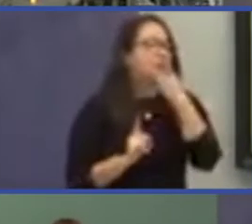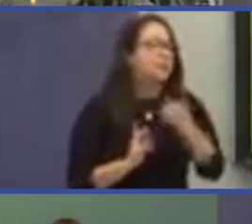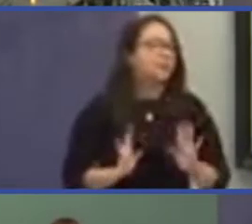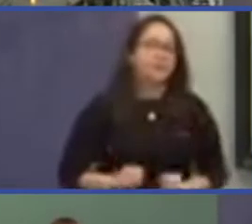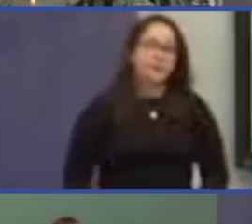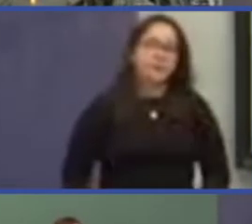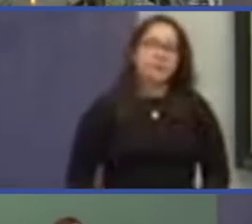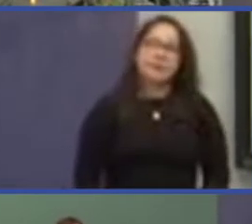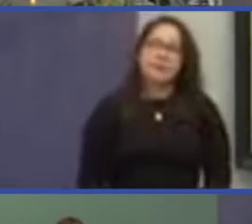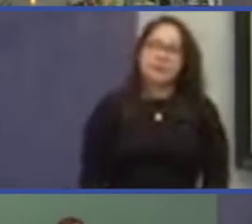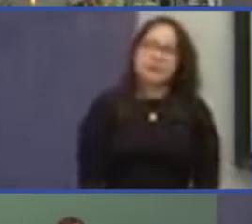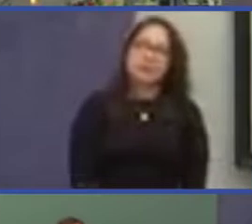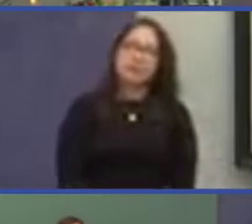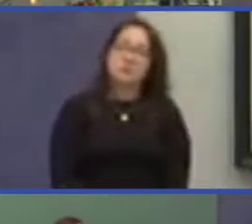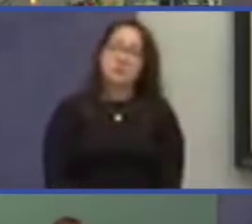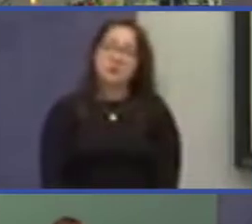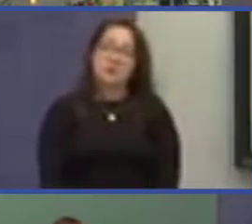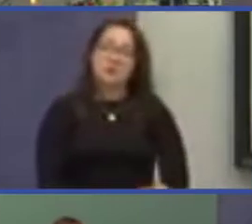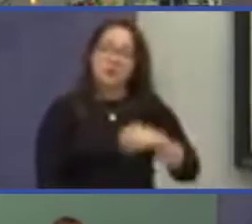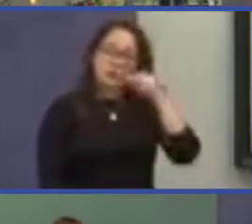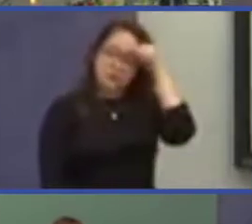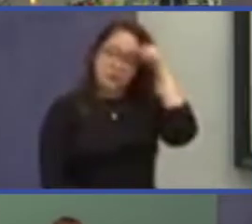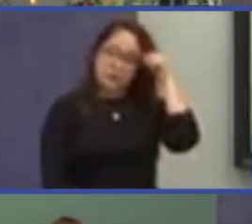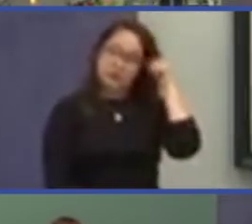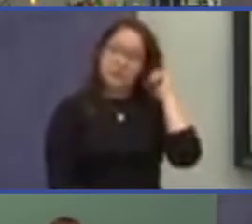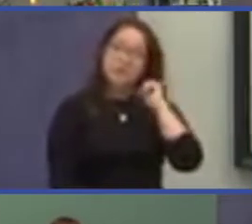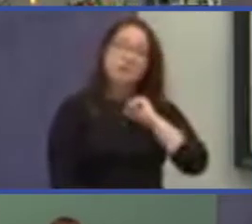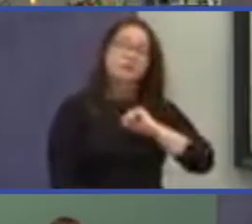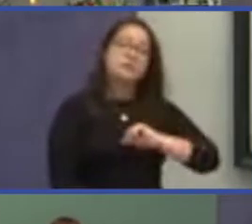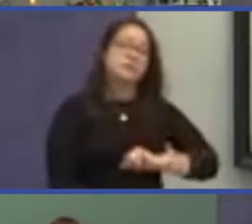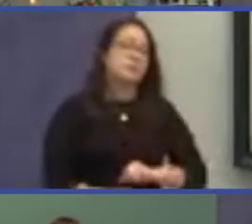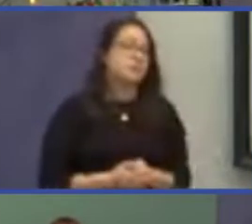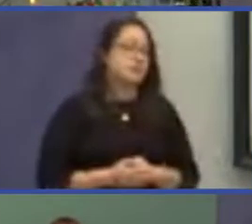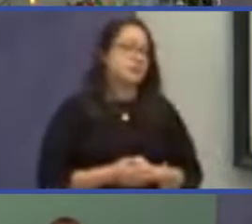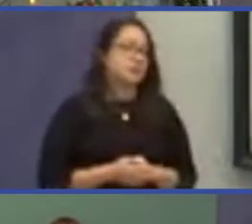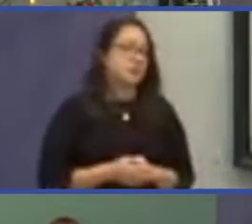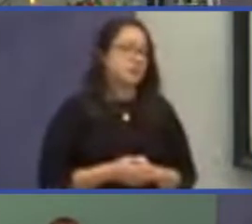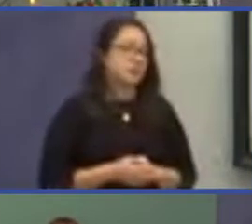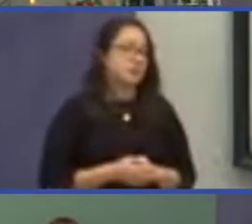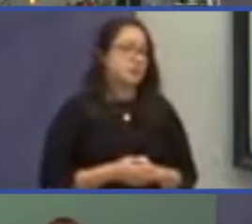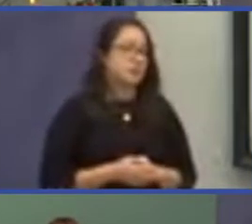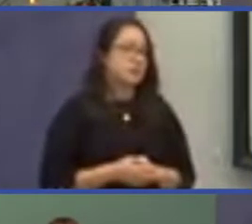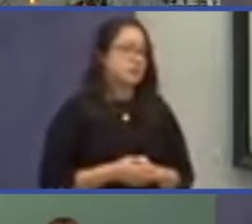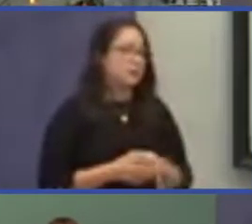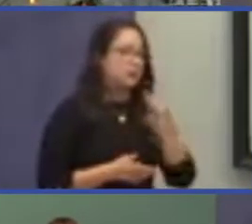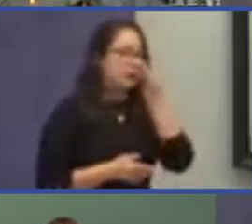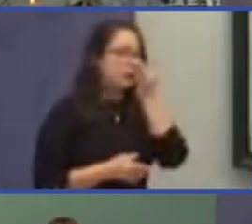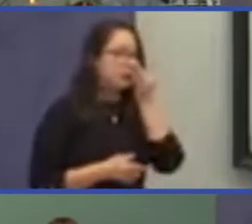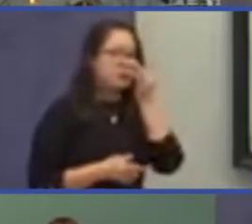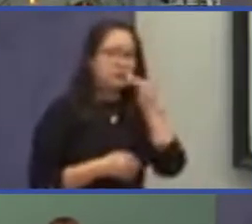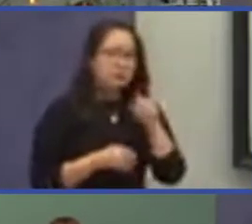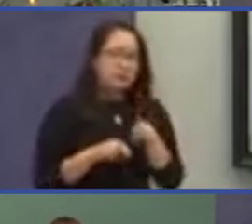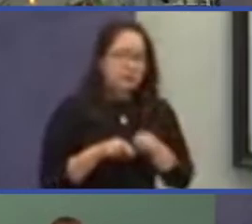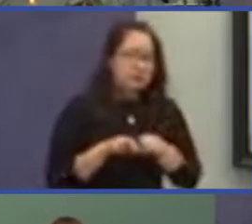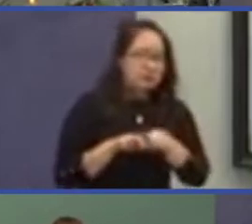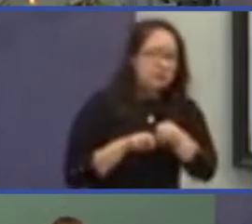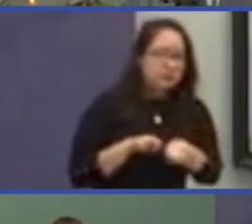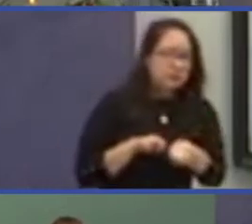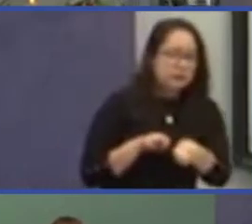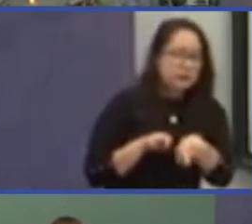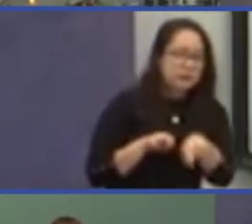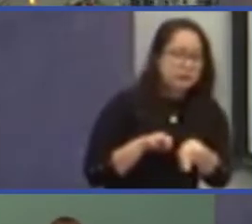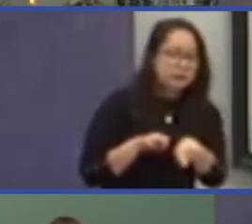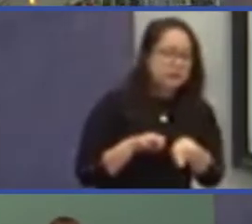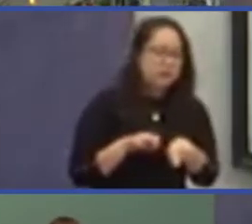en la parte final del escalón hacia la derecha vi una pequeña esfera tornasolada de